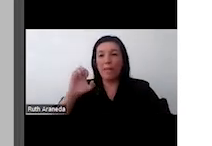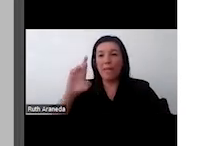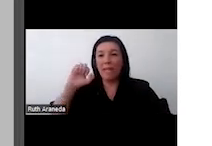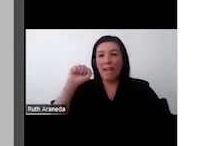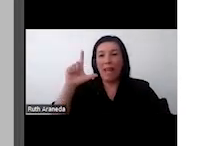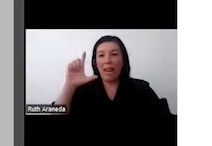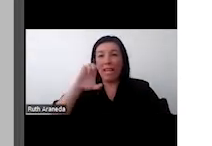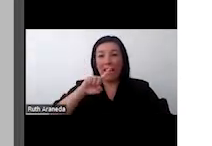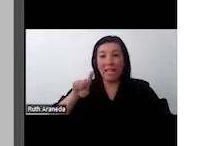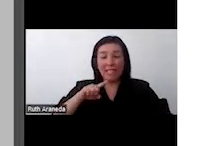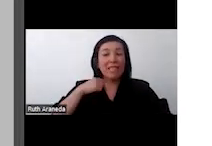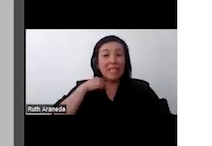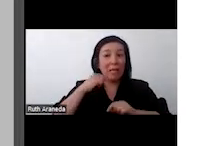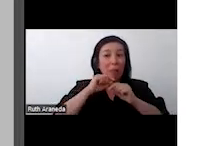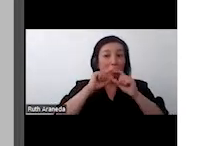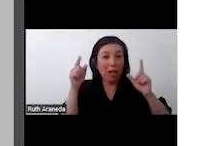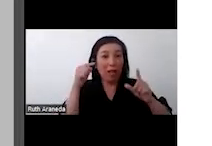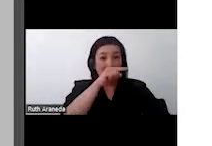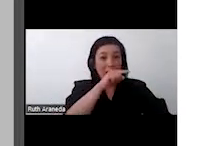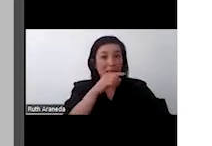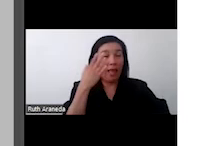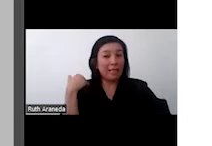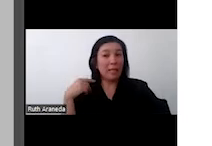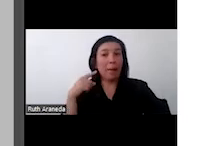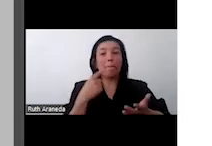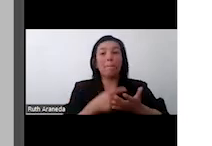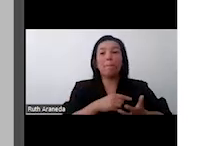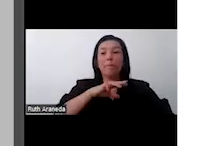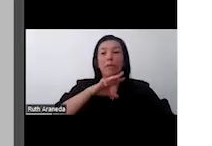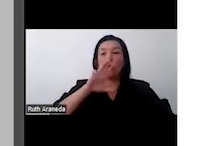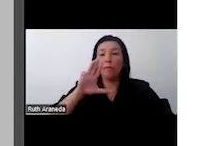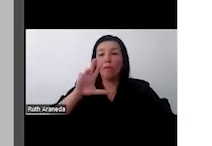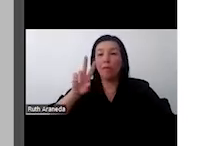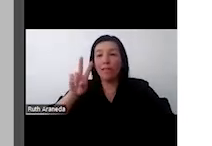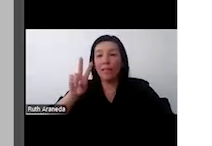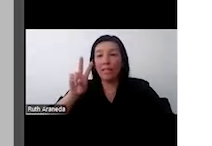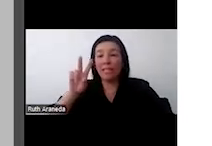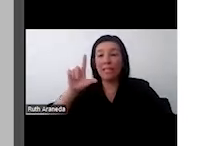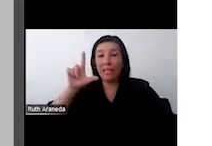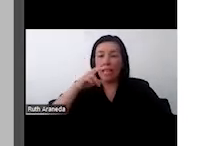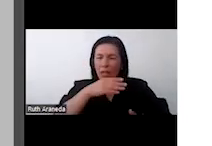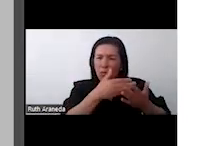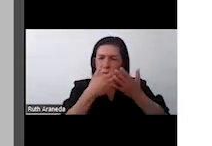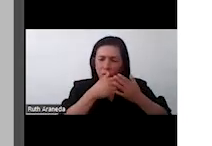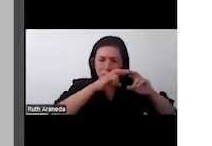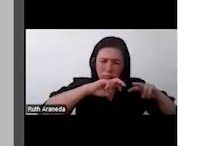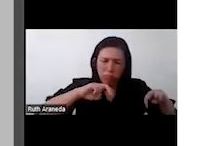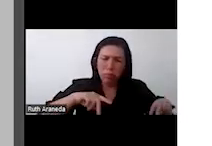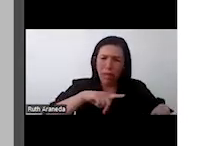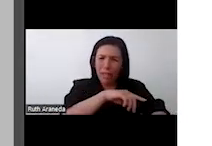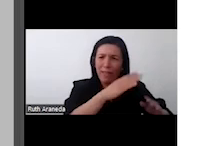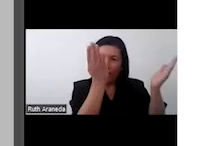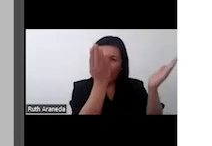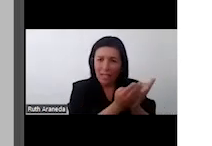a Jafuel y Pirión, que en el año 1927 ellos hicieron estudios en el valle, como también en el